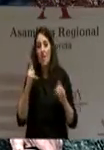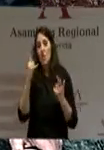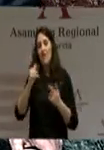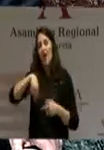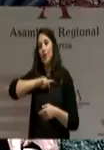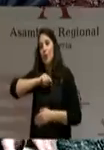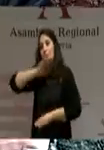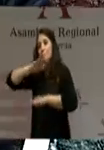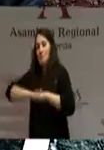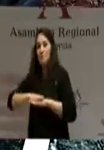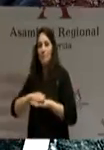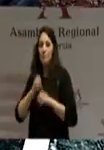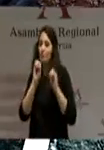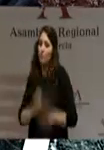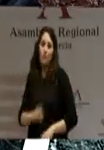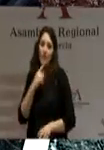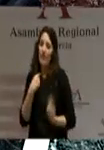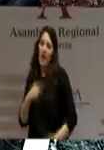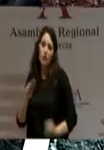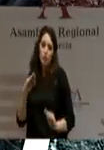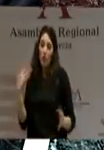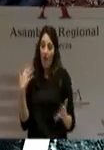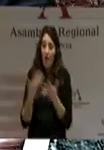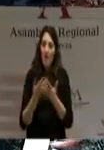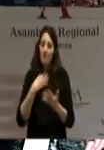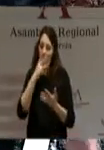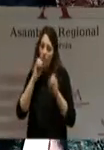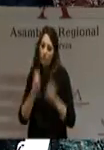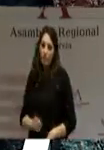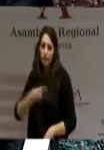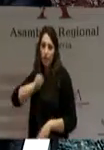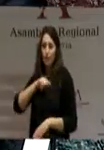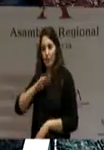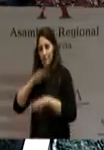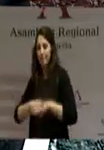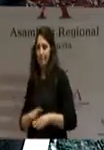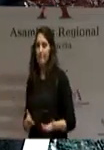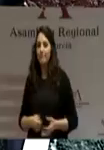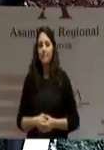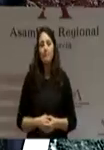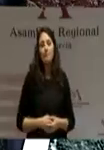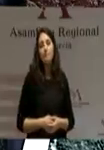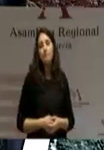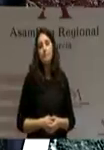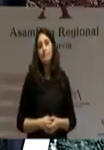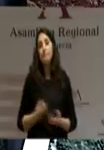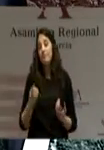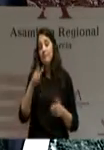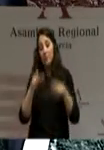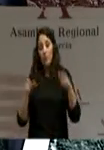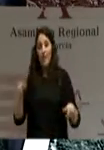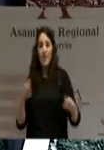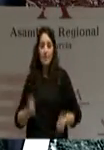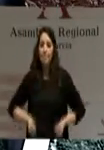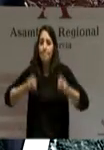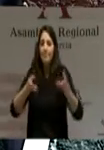ha dimitido ante tamaño fracaso. La ciudadanía, sin embargo, se va a seguir expresando democráticamente a